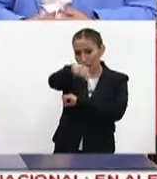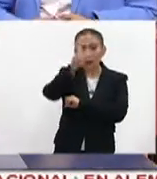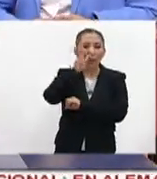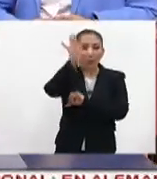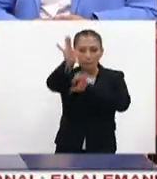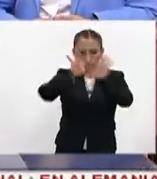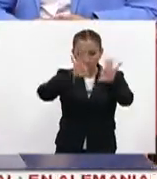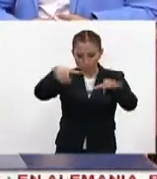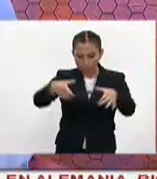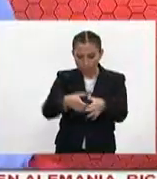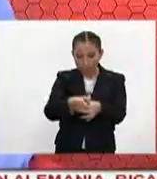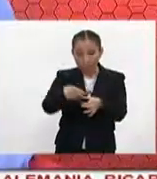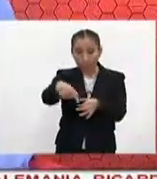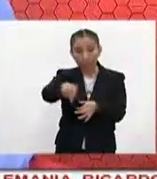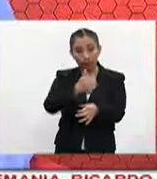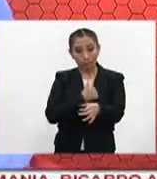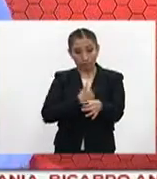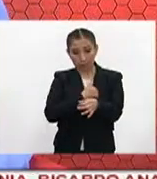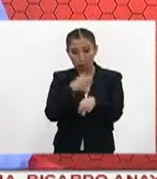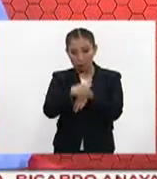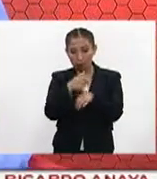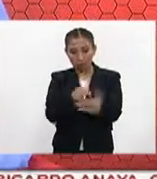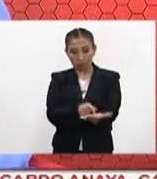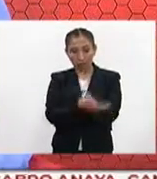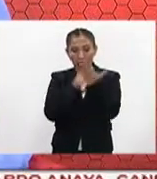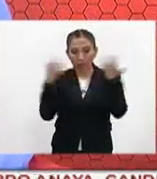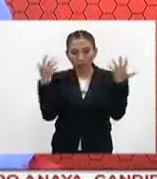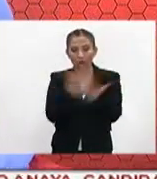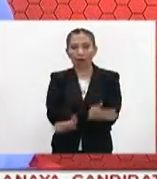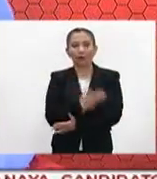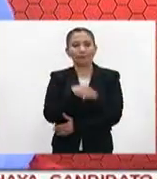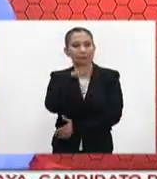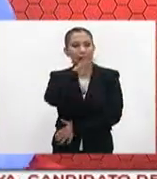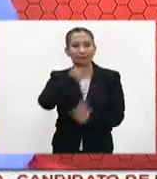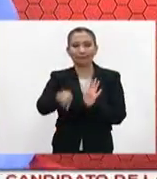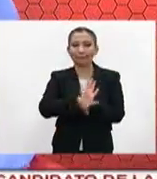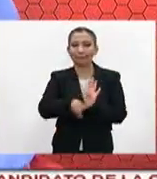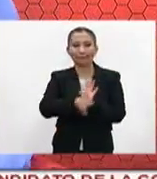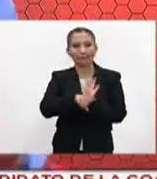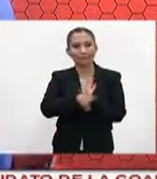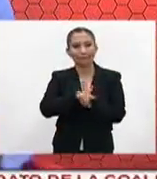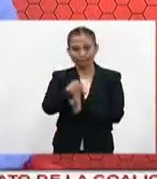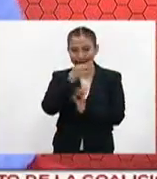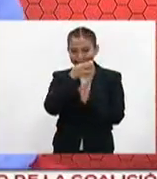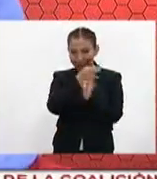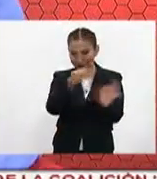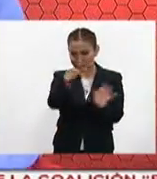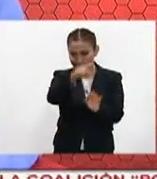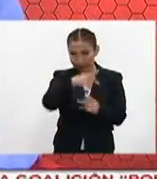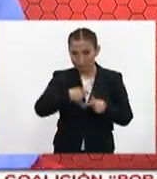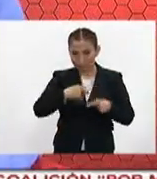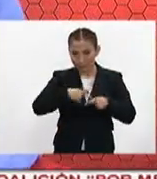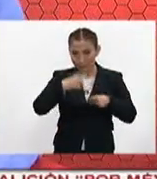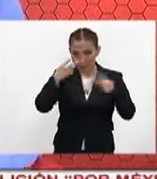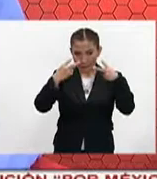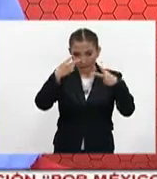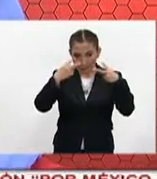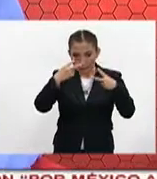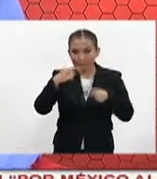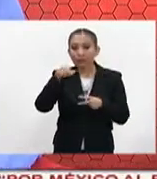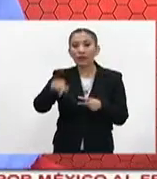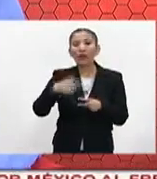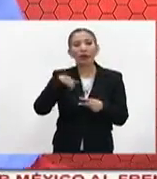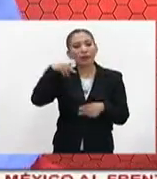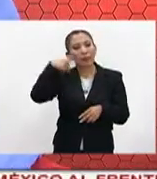muestra representativa, y desgraciadamente los números que nos encontramos no son nada positivos. Te comparto y le comparto a la audiencia